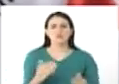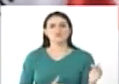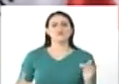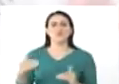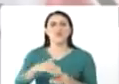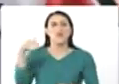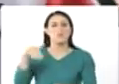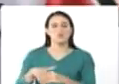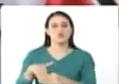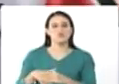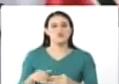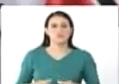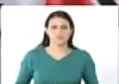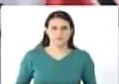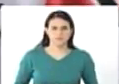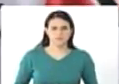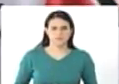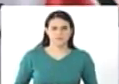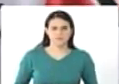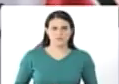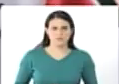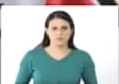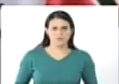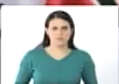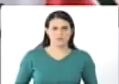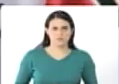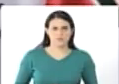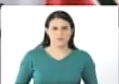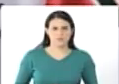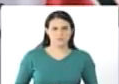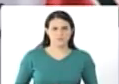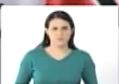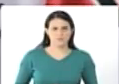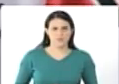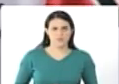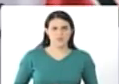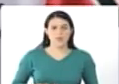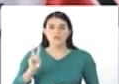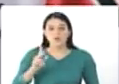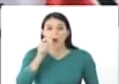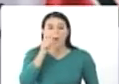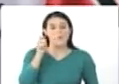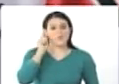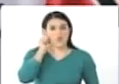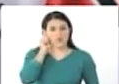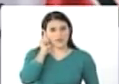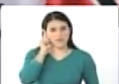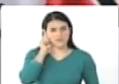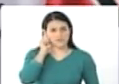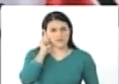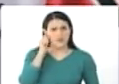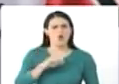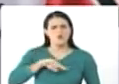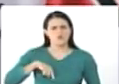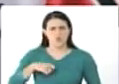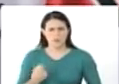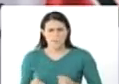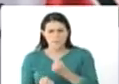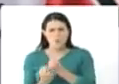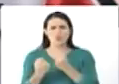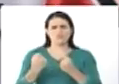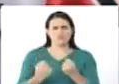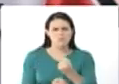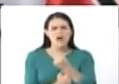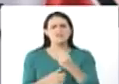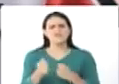del voto. Las venezolanas y los venezolanos estamos forjados en los principios libertarios de nuestra historia.